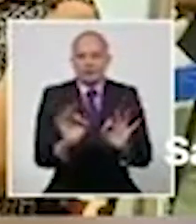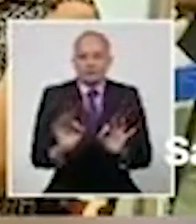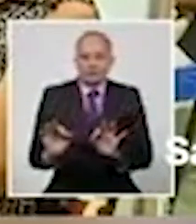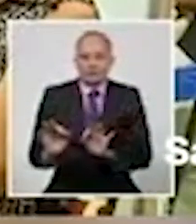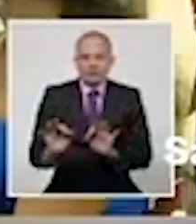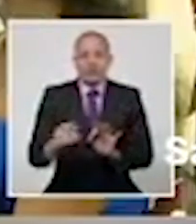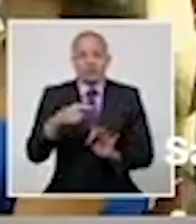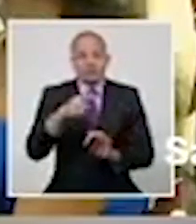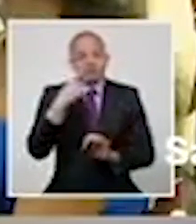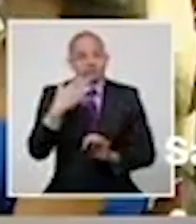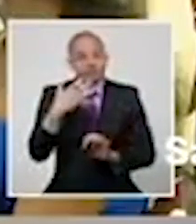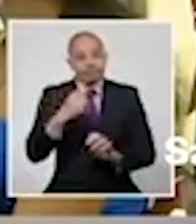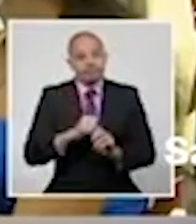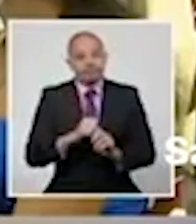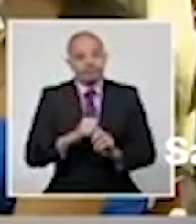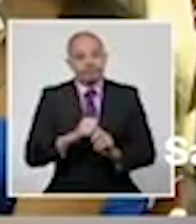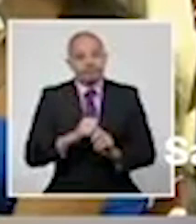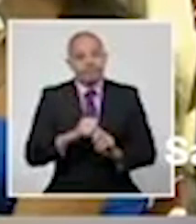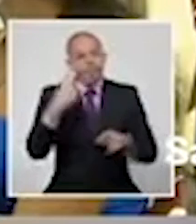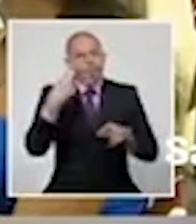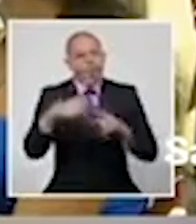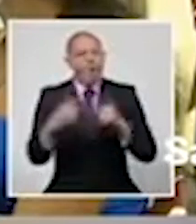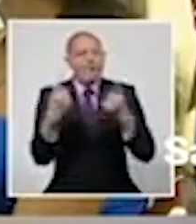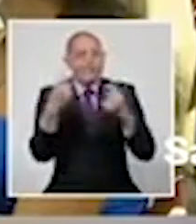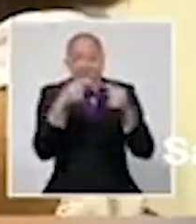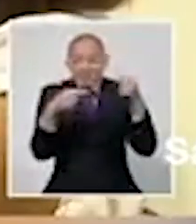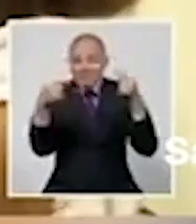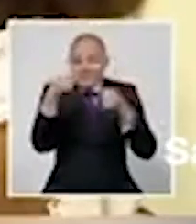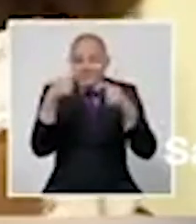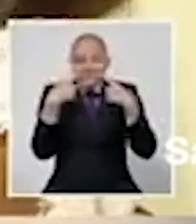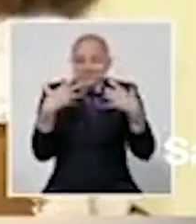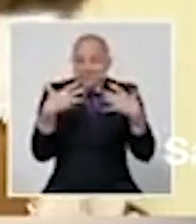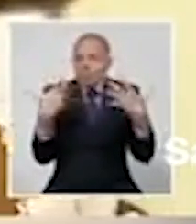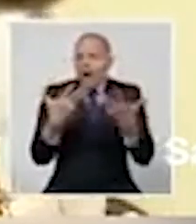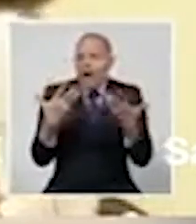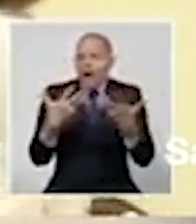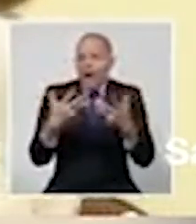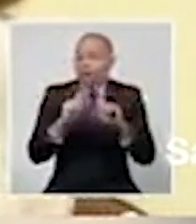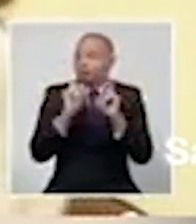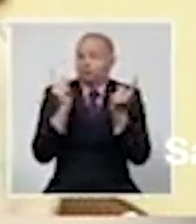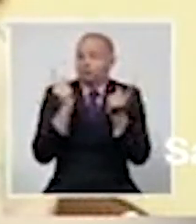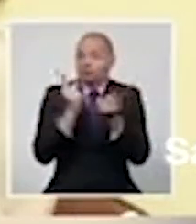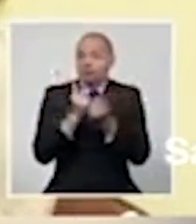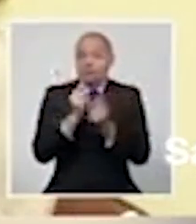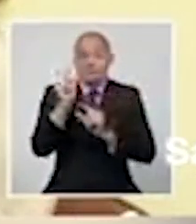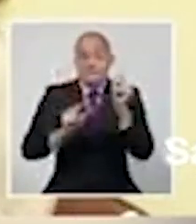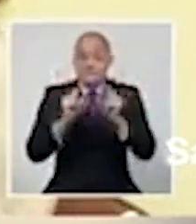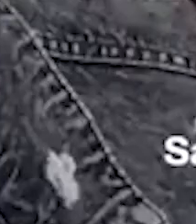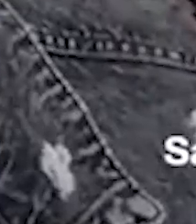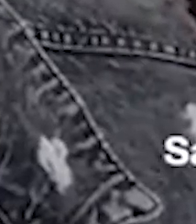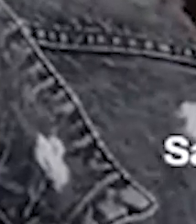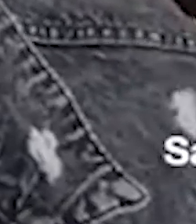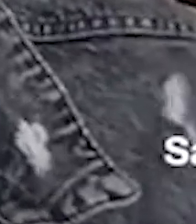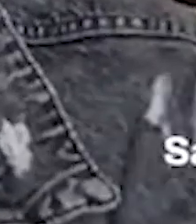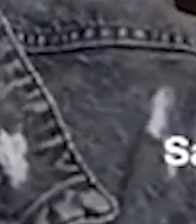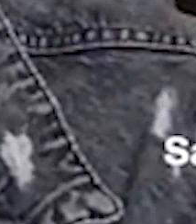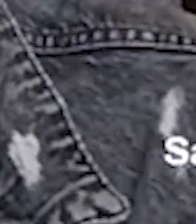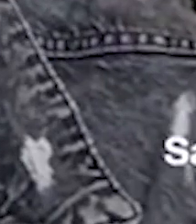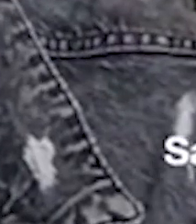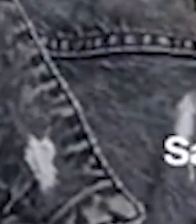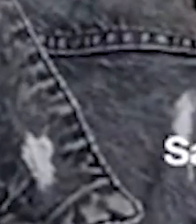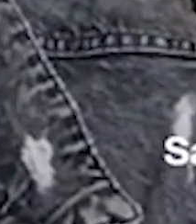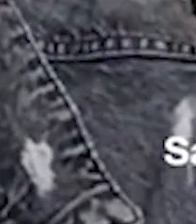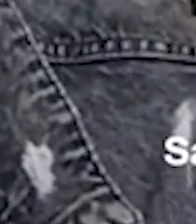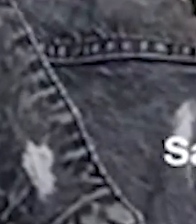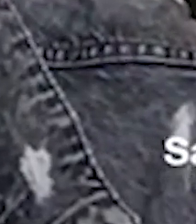comprueben con sus usuarios aerolíneas los requisitos para efectuar cada uno de sus itinerarios escucharon